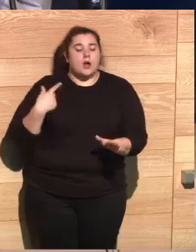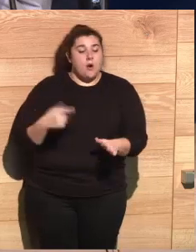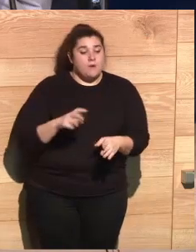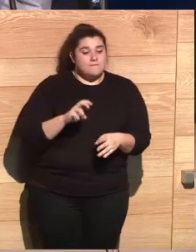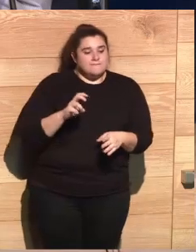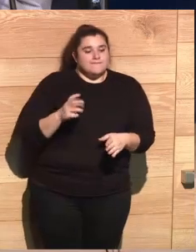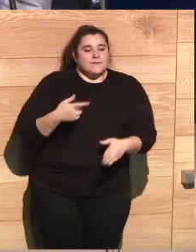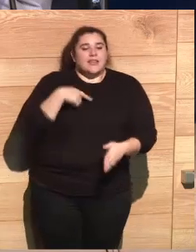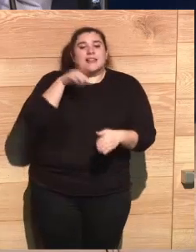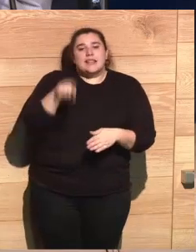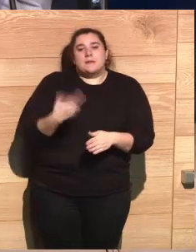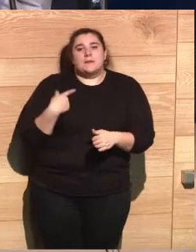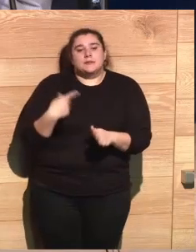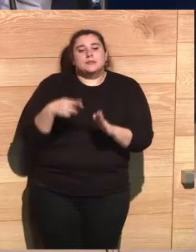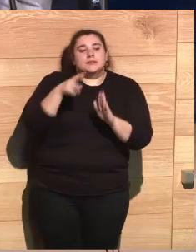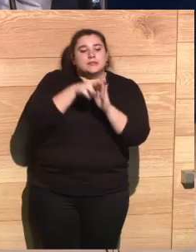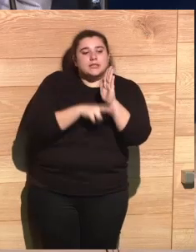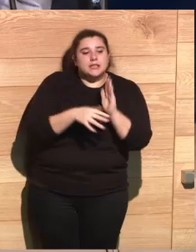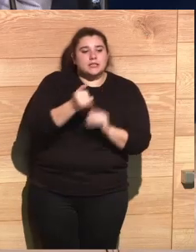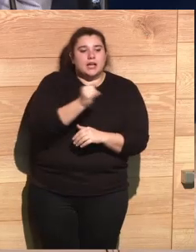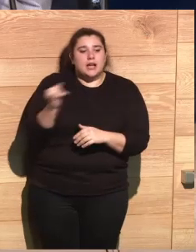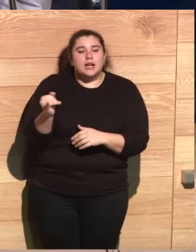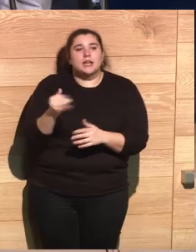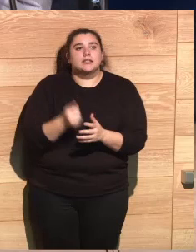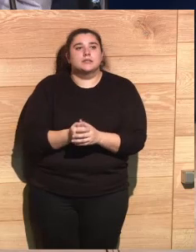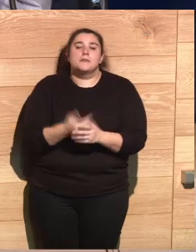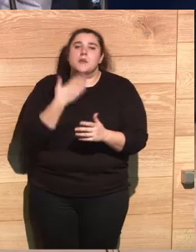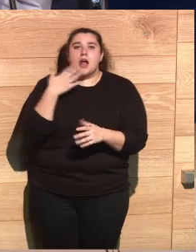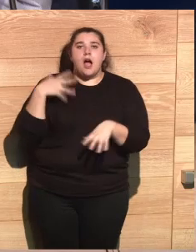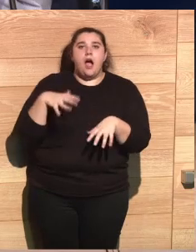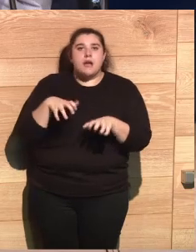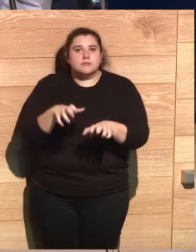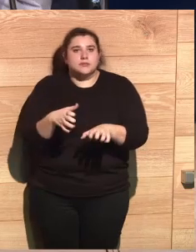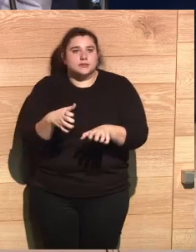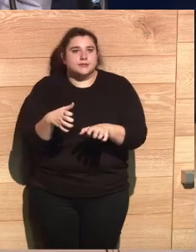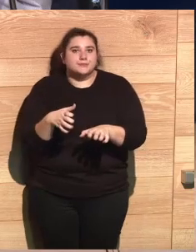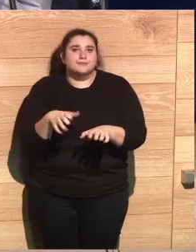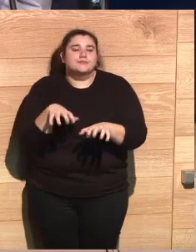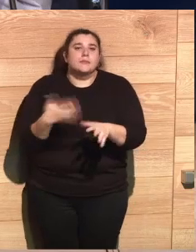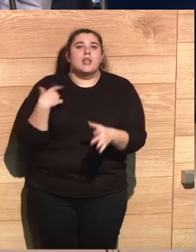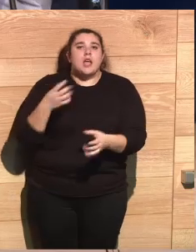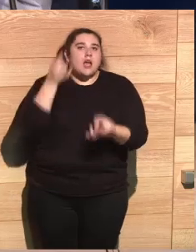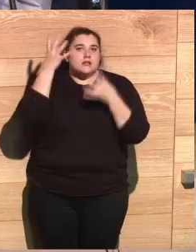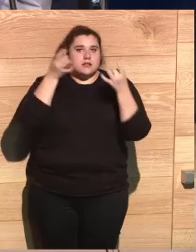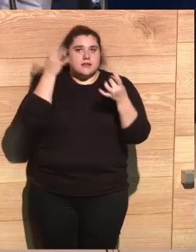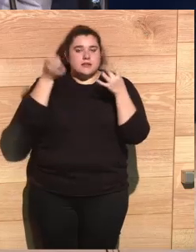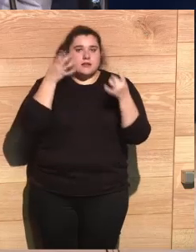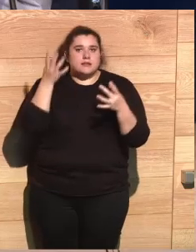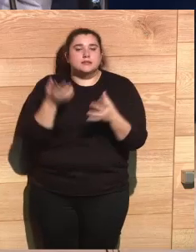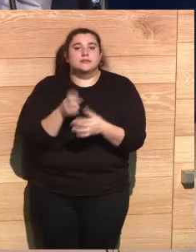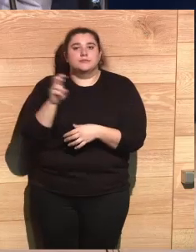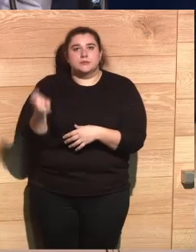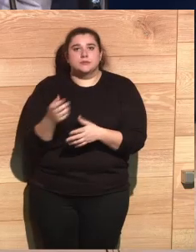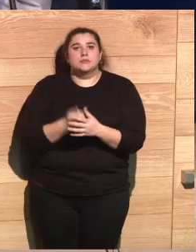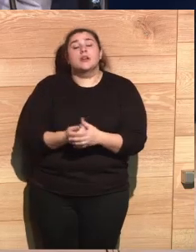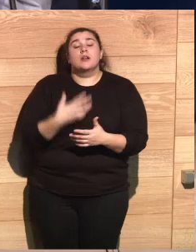un universo determinado en el que puedes aprender a interactuar con una serie de actividades o de principios y que te